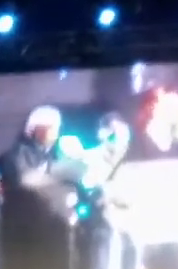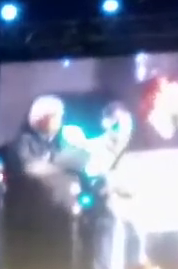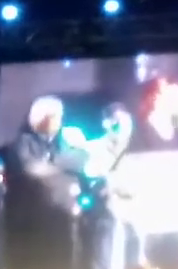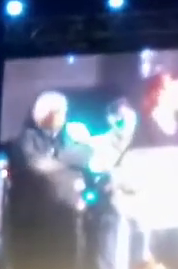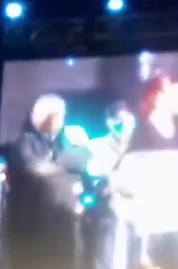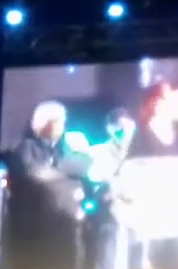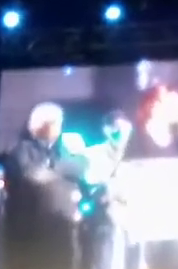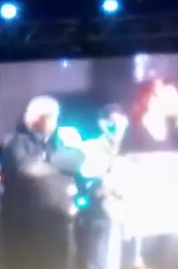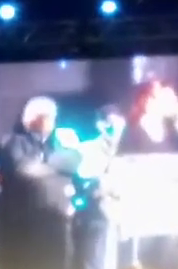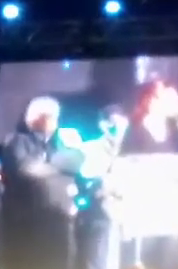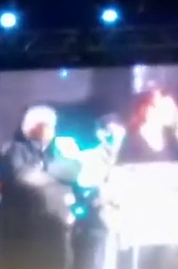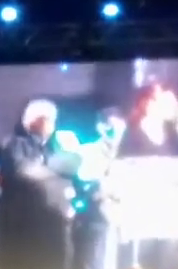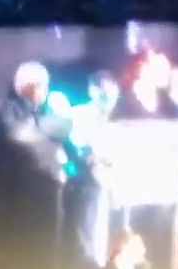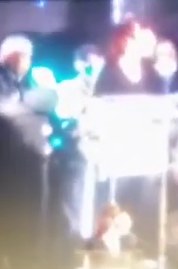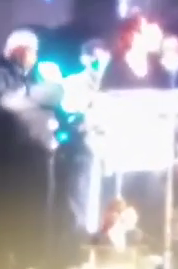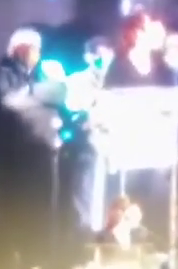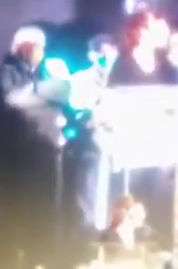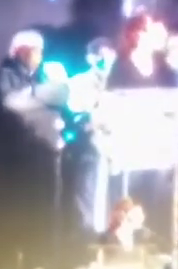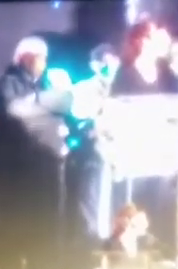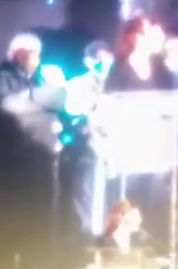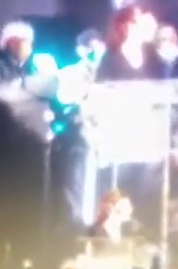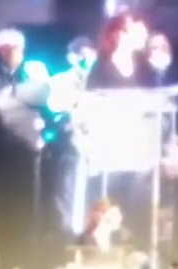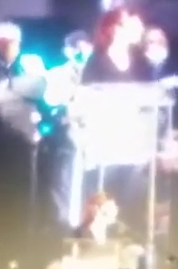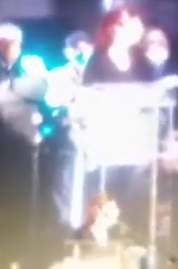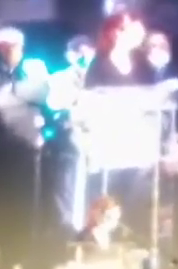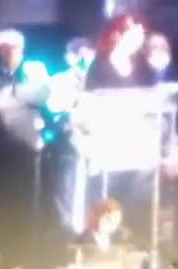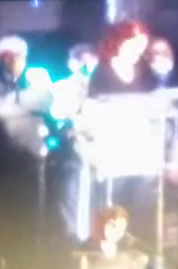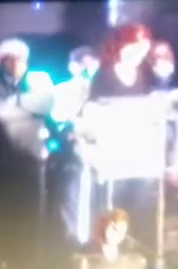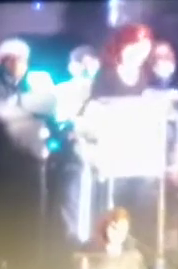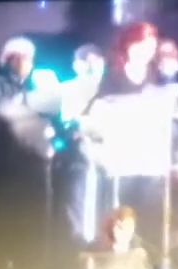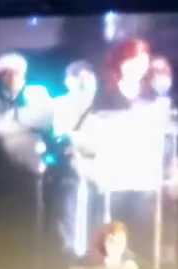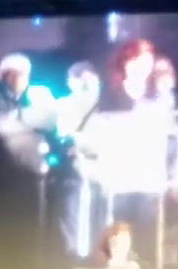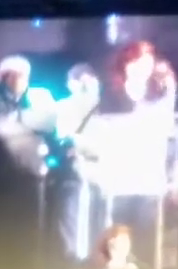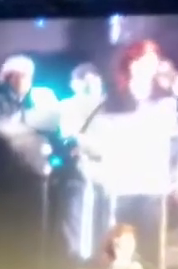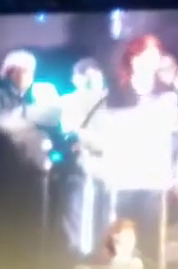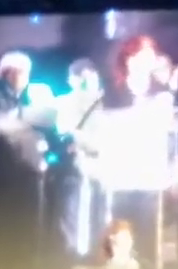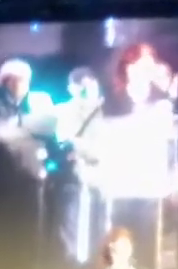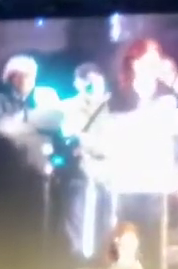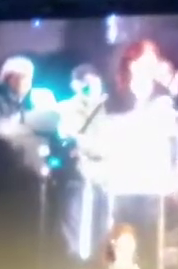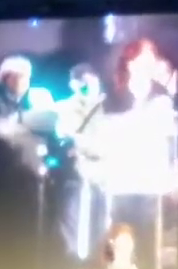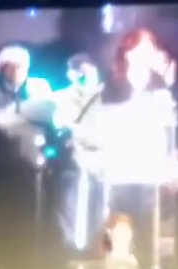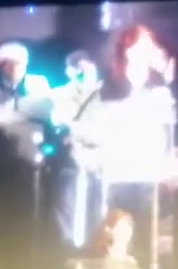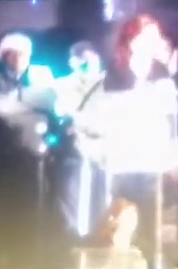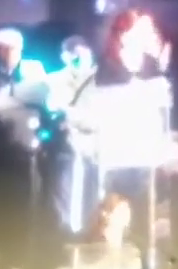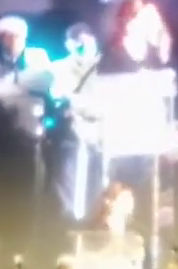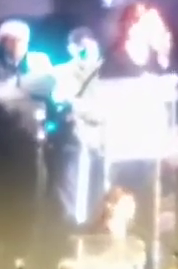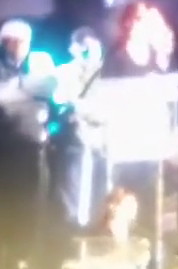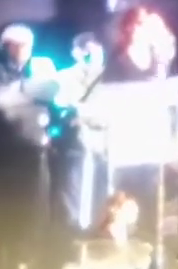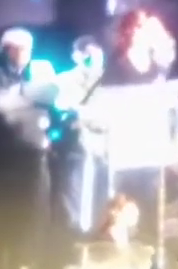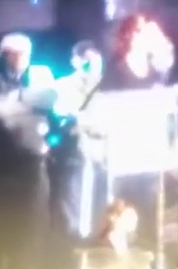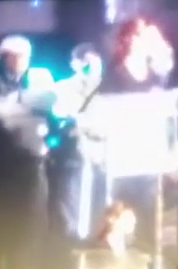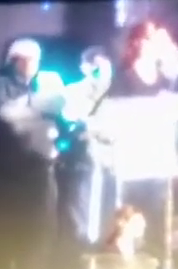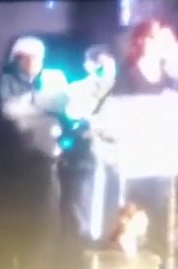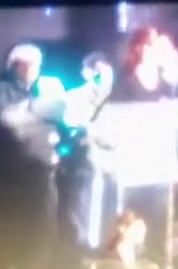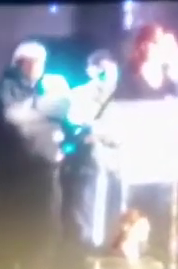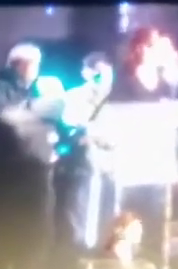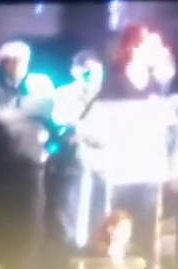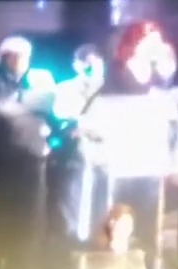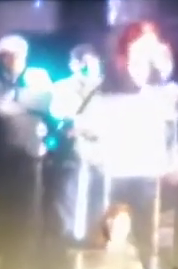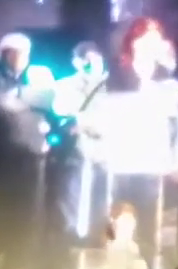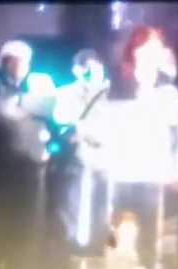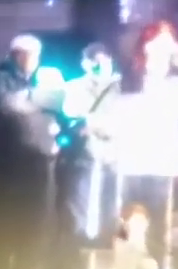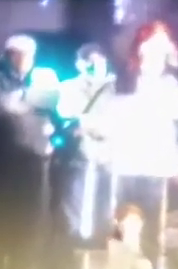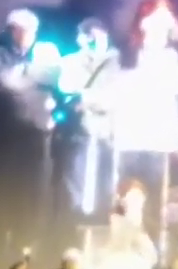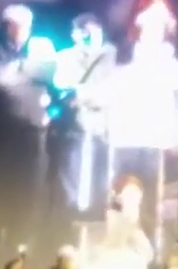miles de hectáreas del Instituto. Esto implica una pérdida patrimonial para el Estado y favorece la concentración y extranjerización de